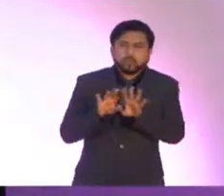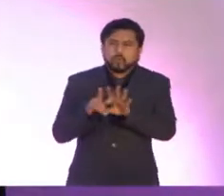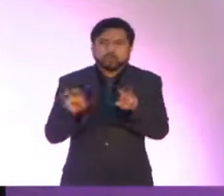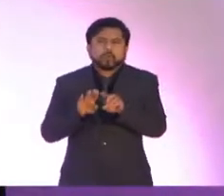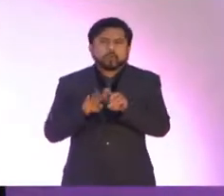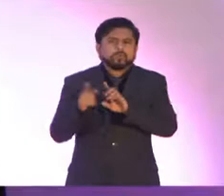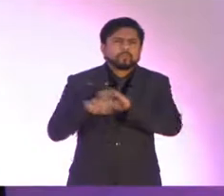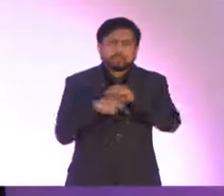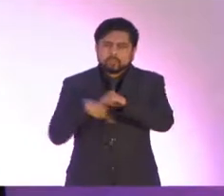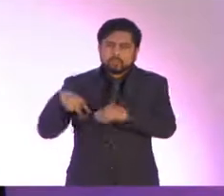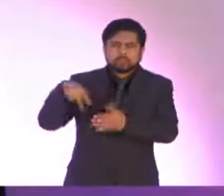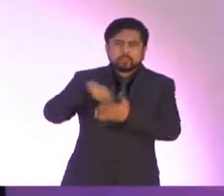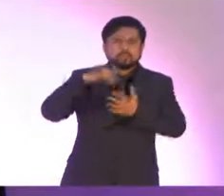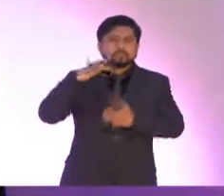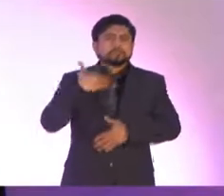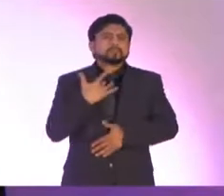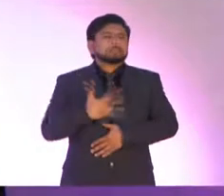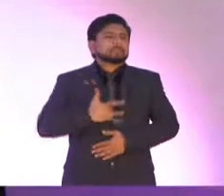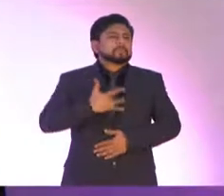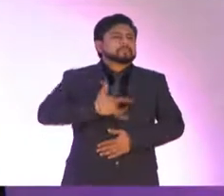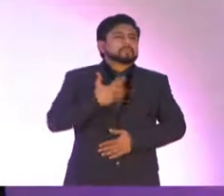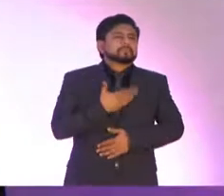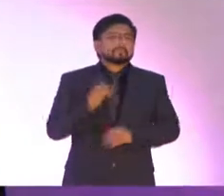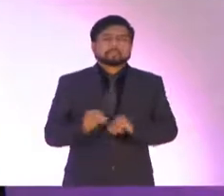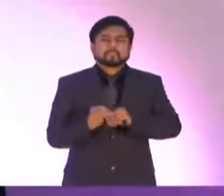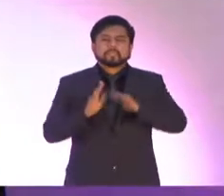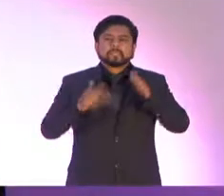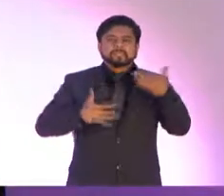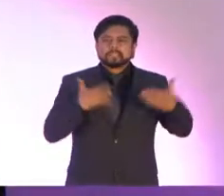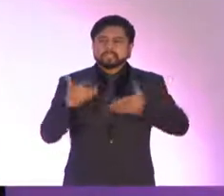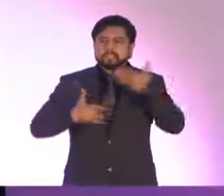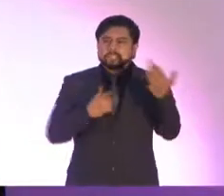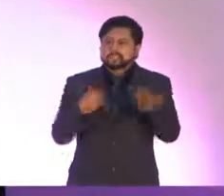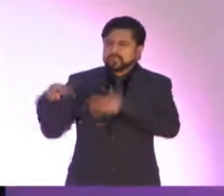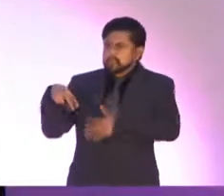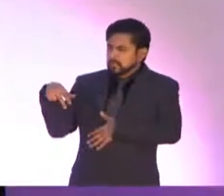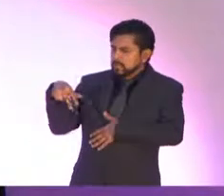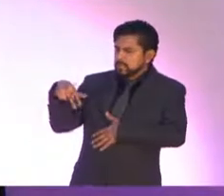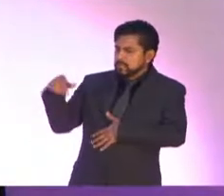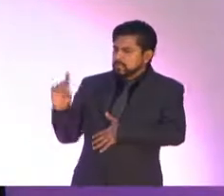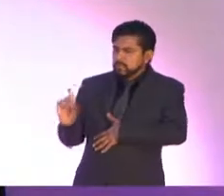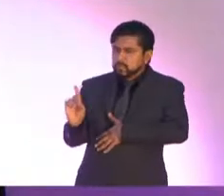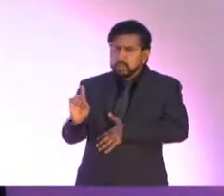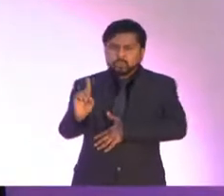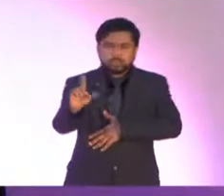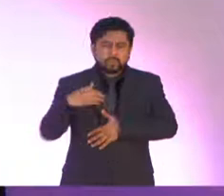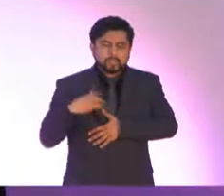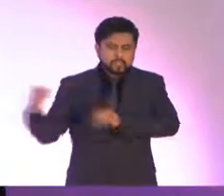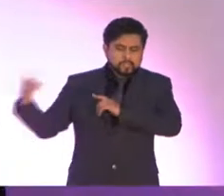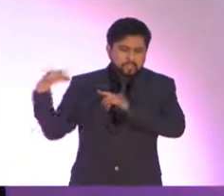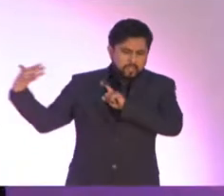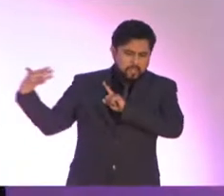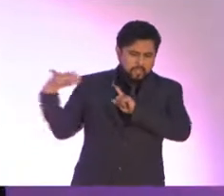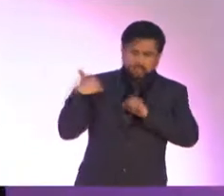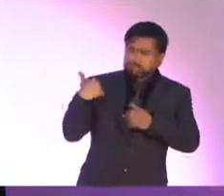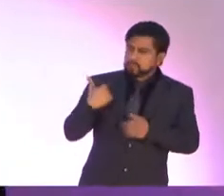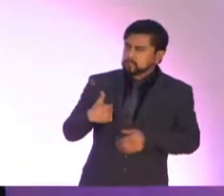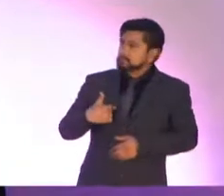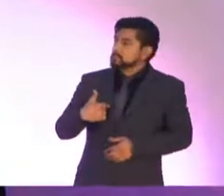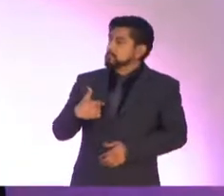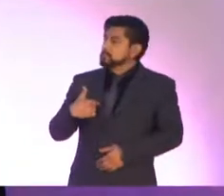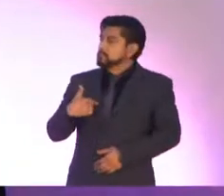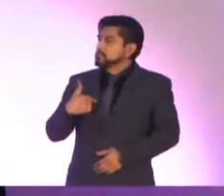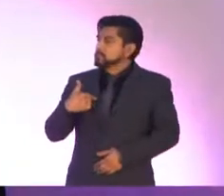altivo, fragante, insomne. Andas tarareando nanas, sonríes precisa, me buscas, y yo,